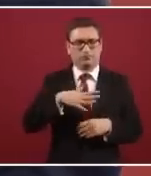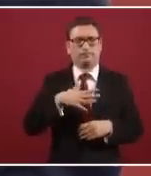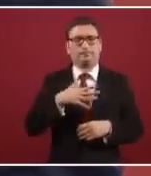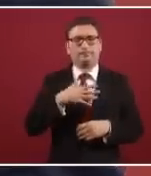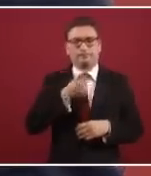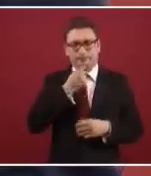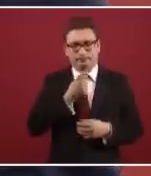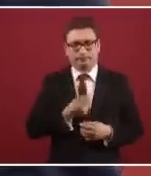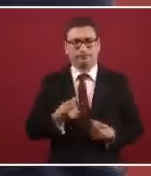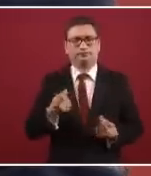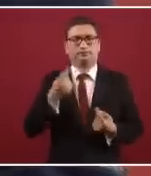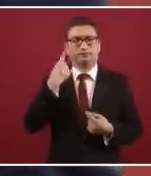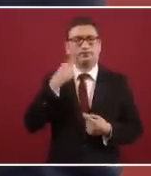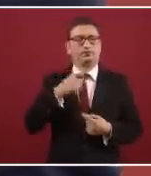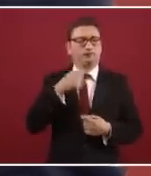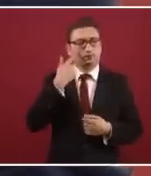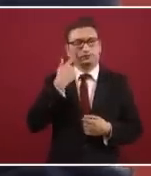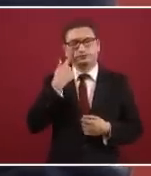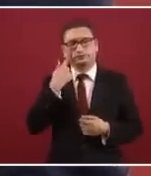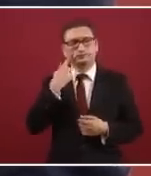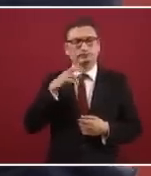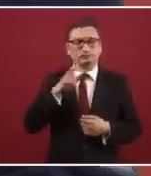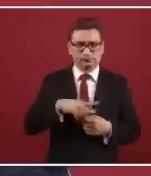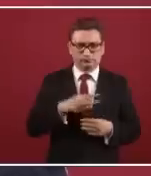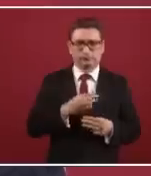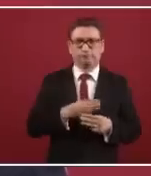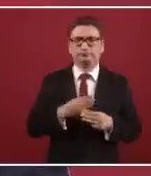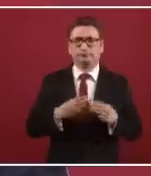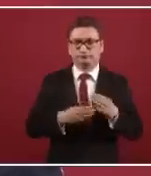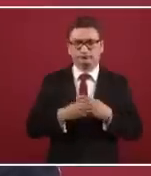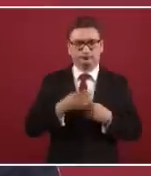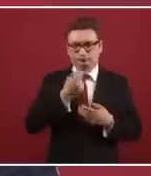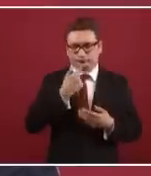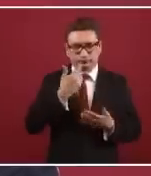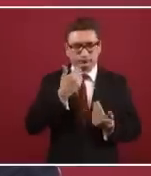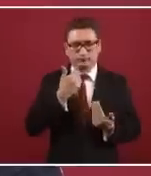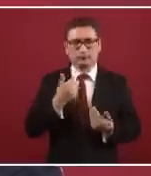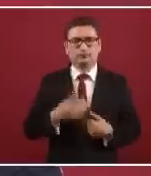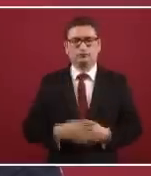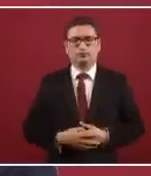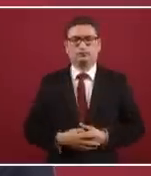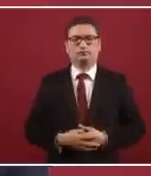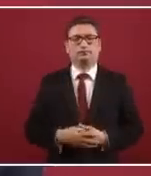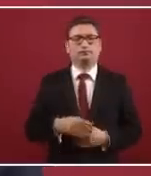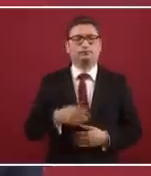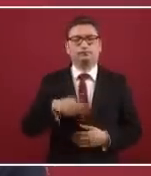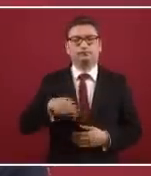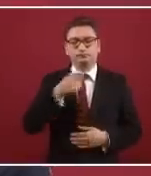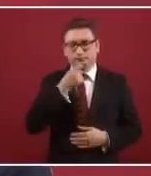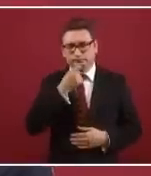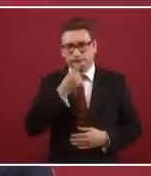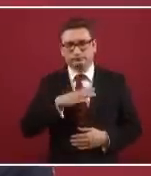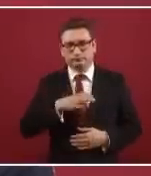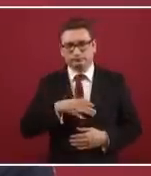y los hospitales para constatar de que no había la medicina para los niños de cáncer.